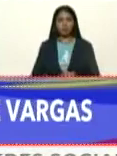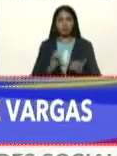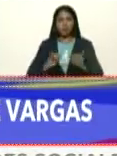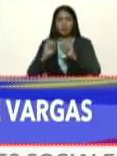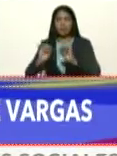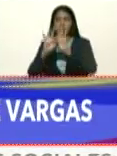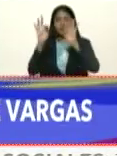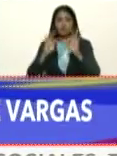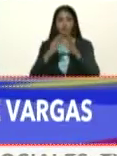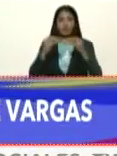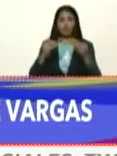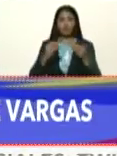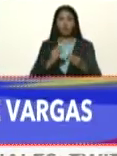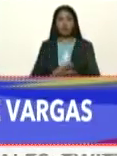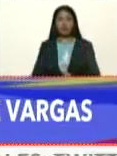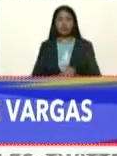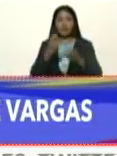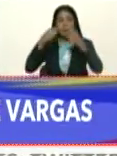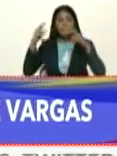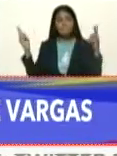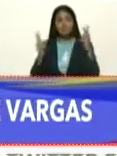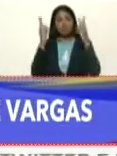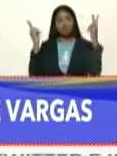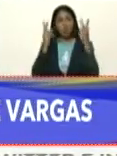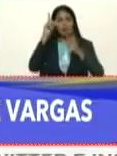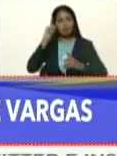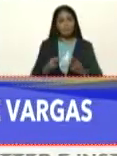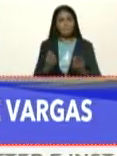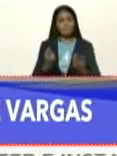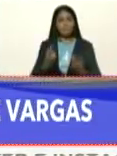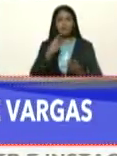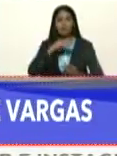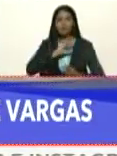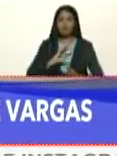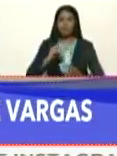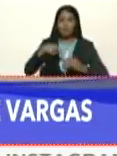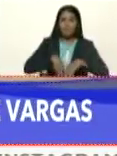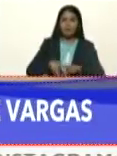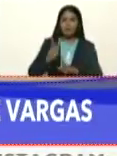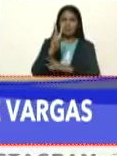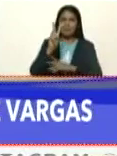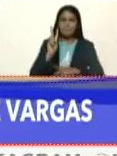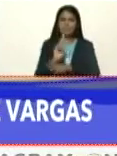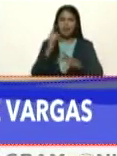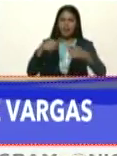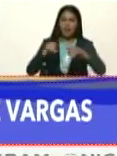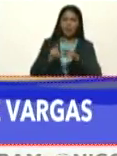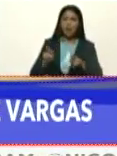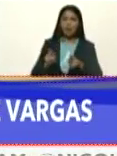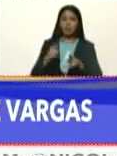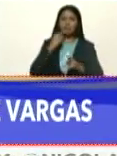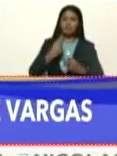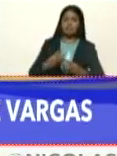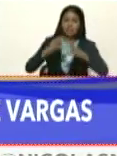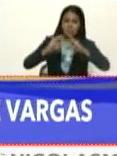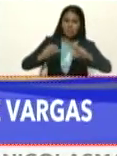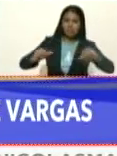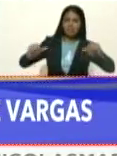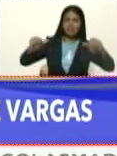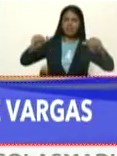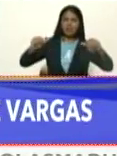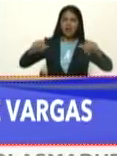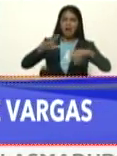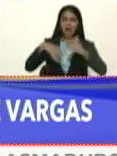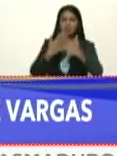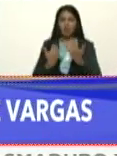años de la batalla y la victoria del pantano de Vargas, en tierras de la